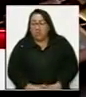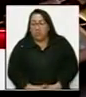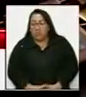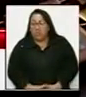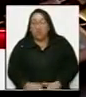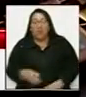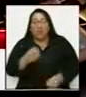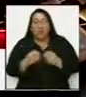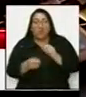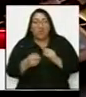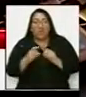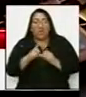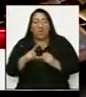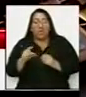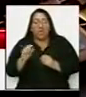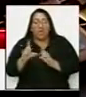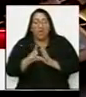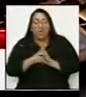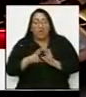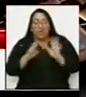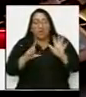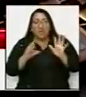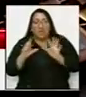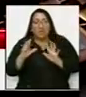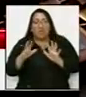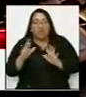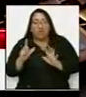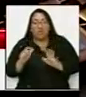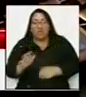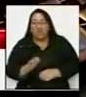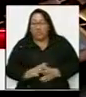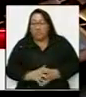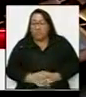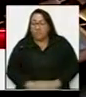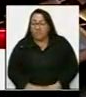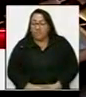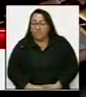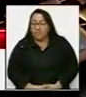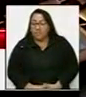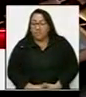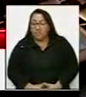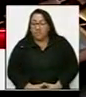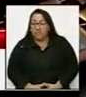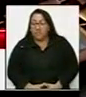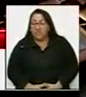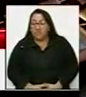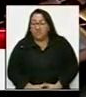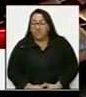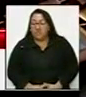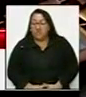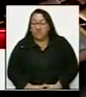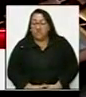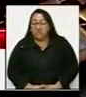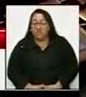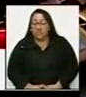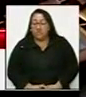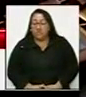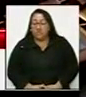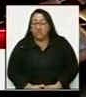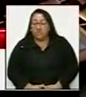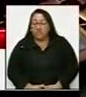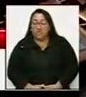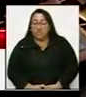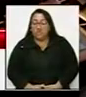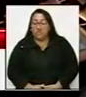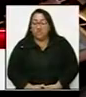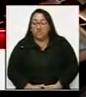de la modificación del literal de la ley 27.785. Si derogamos toda la ley, también derogamos... Derogamos esto, con